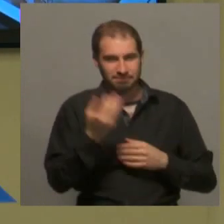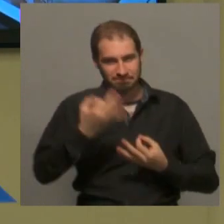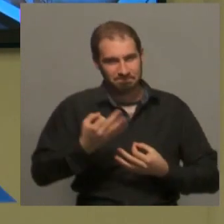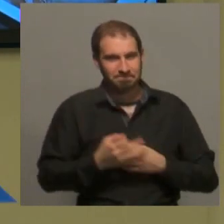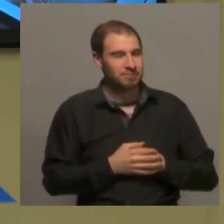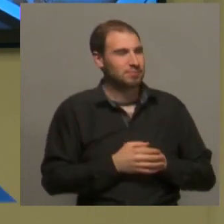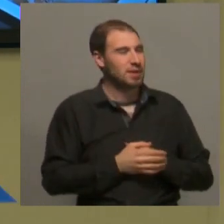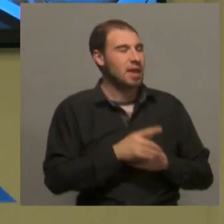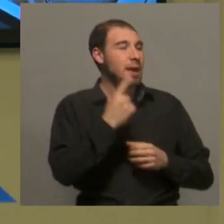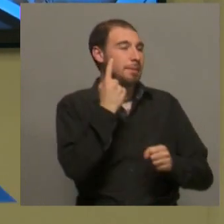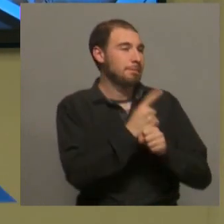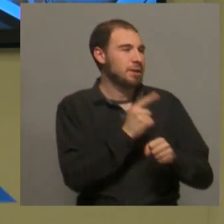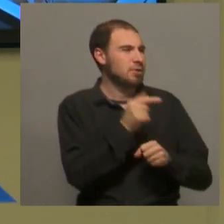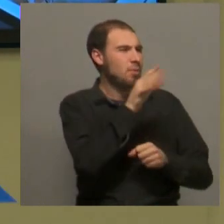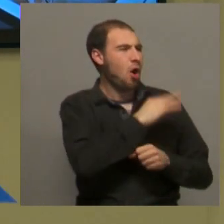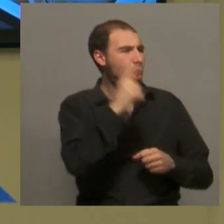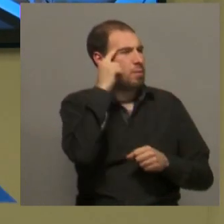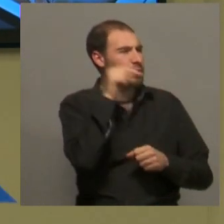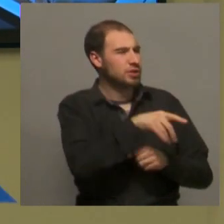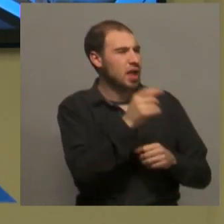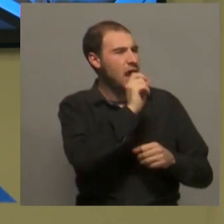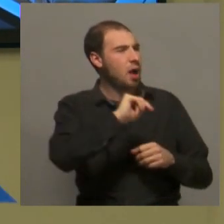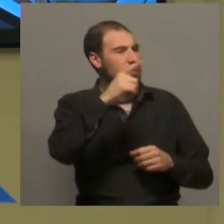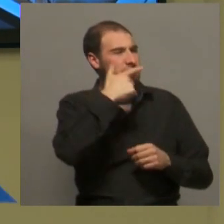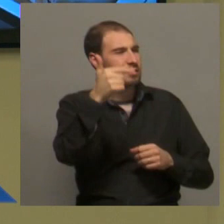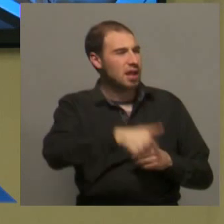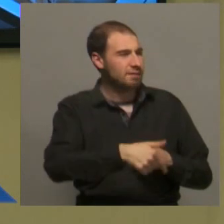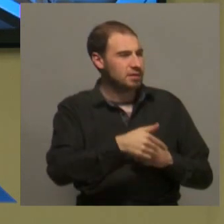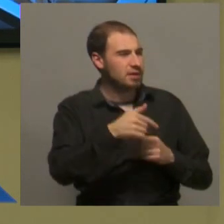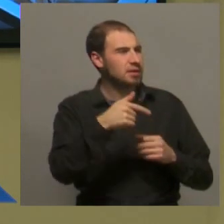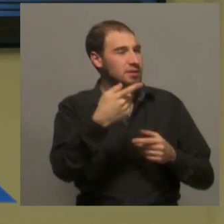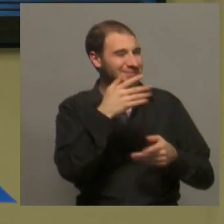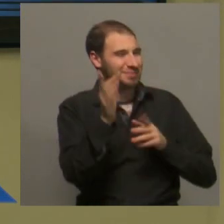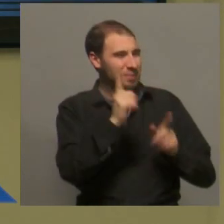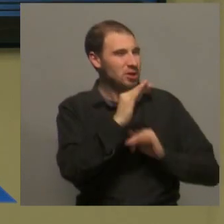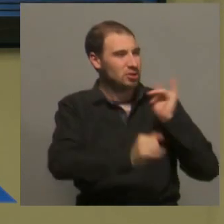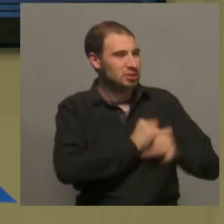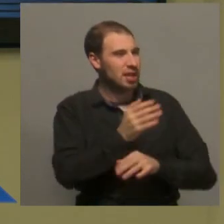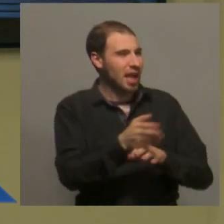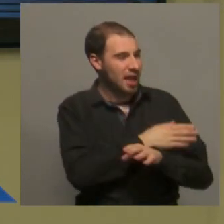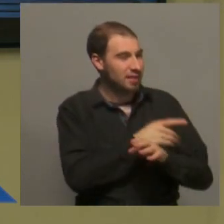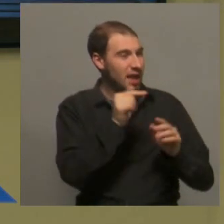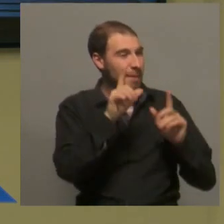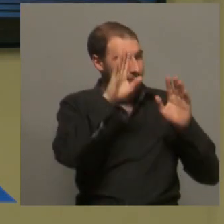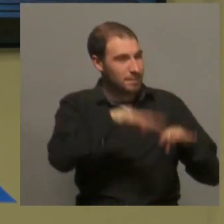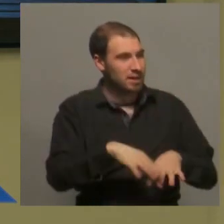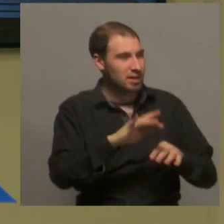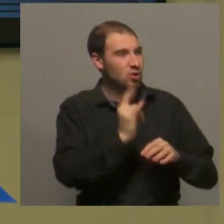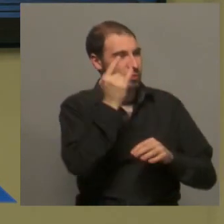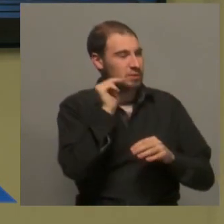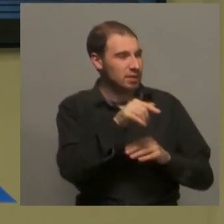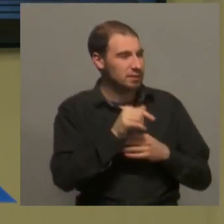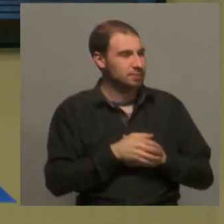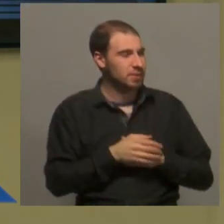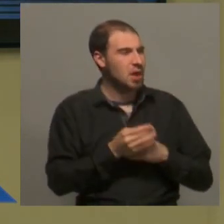favor. En primer lugar, su impresión tras el aumento de los combustibles y lo que repasábamos un poco al principio, que está allí en el portal de noticias de la